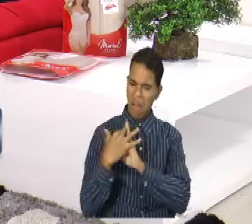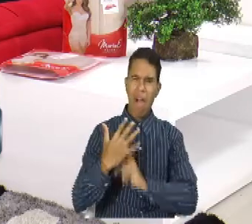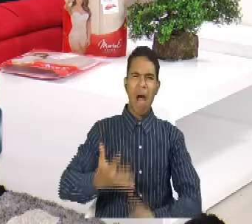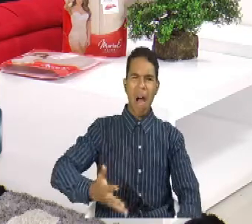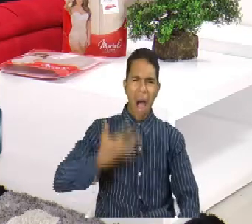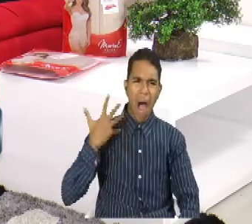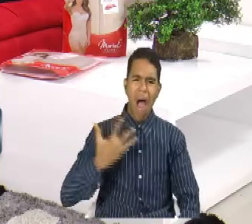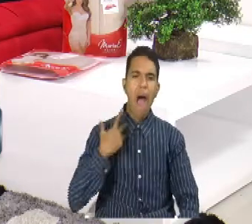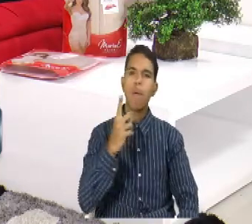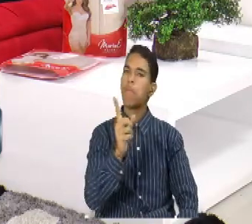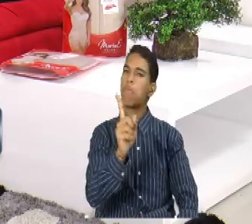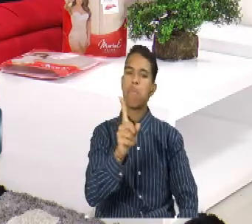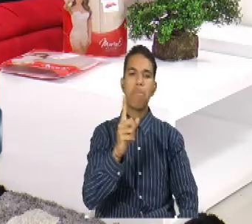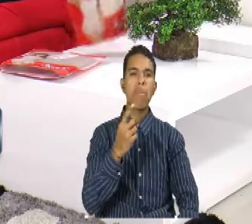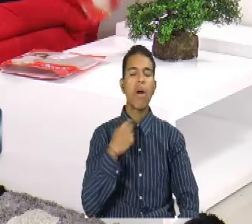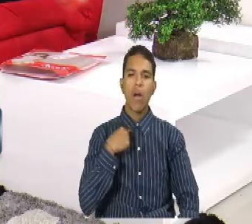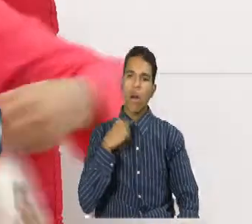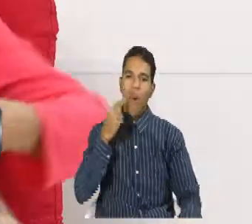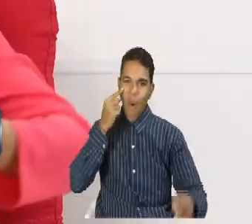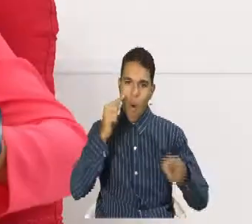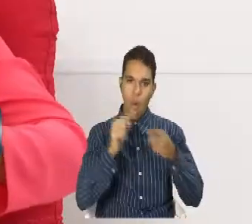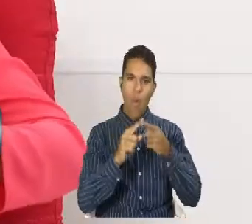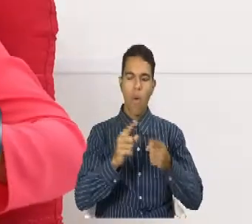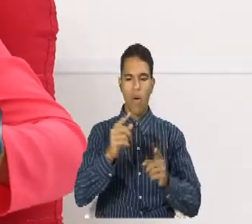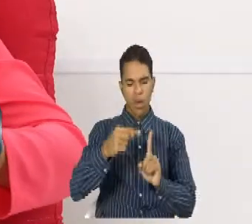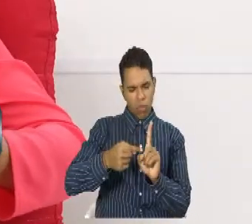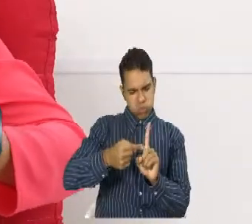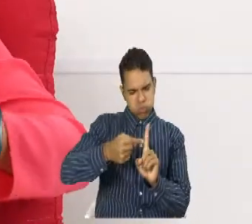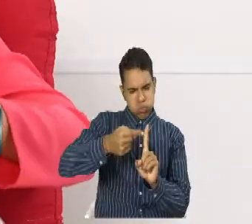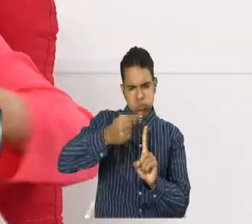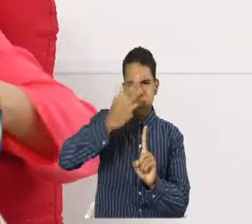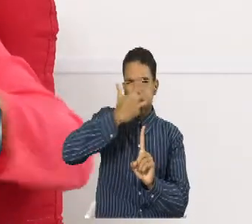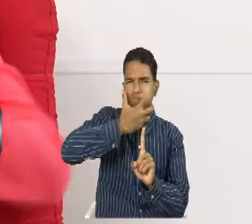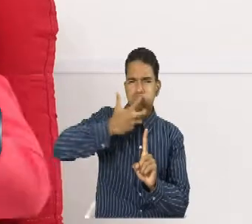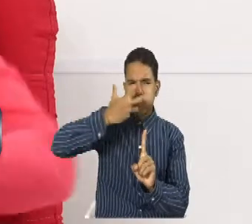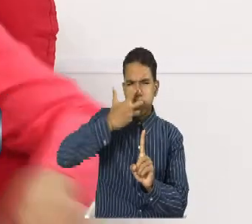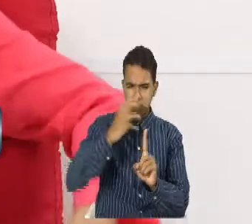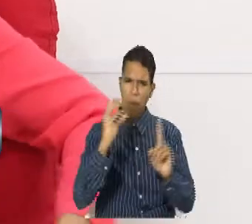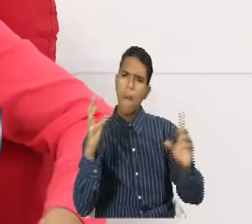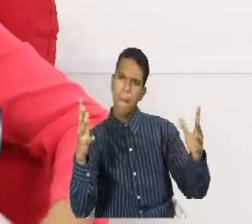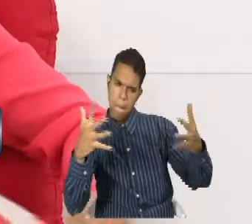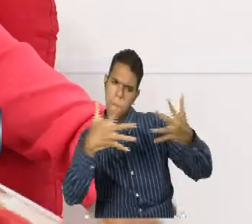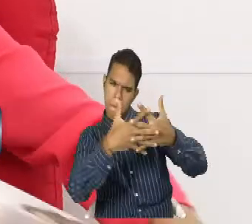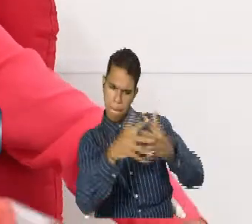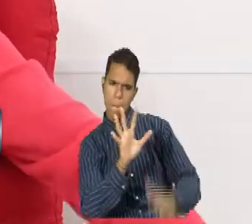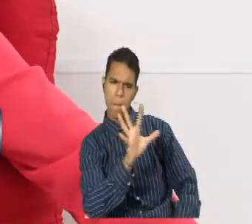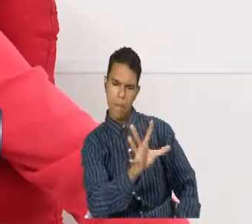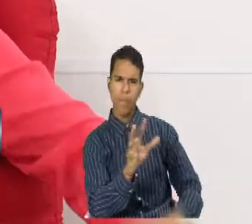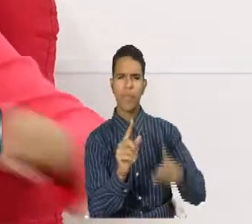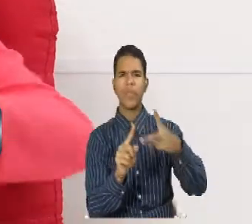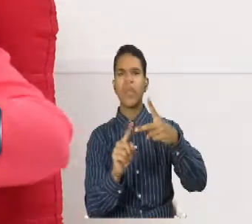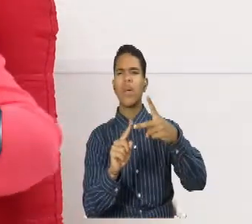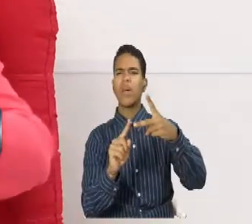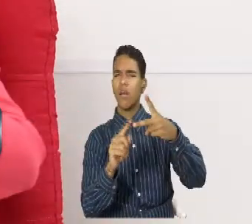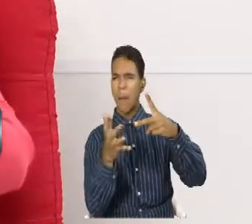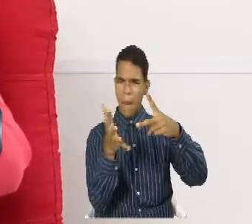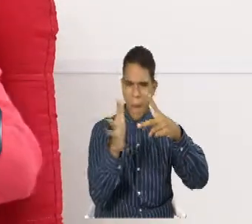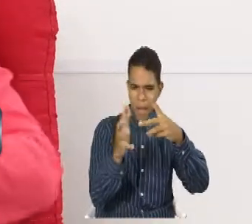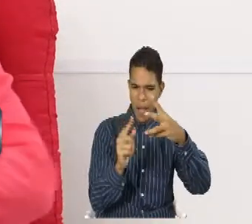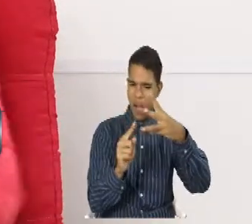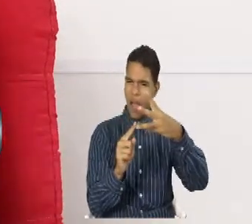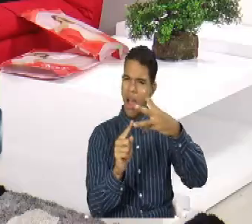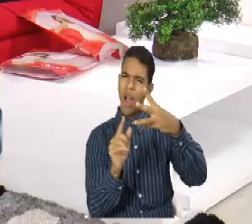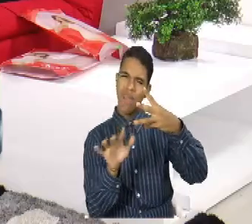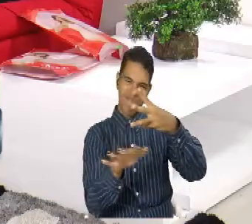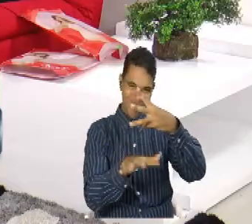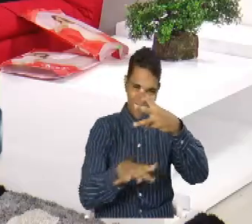Sí. También tenemos el mismo, esa es para compresión, en compresión media y alta. Todo va dependiendo de la talla